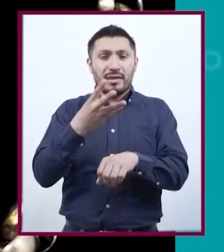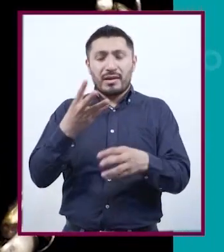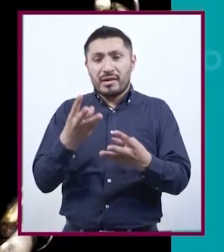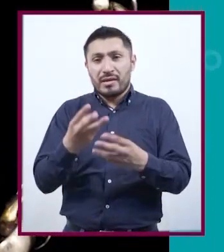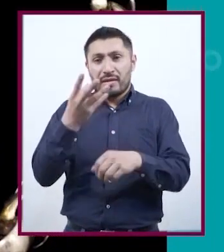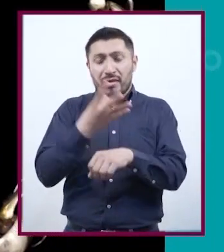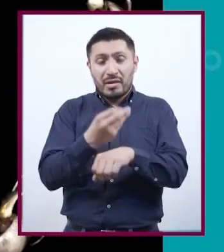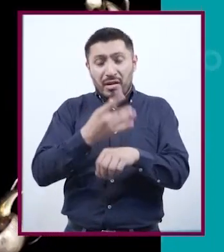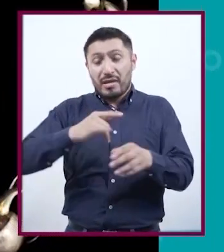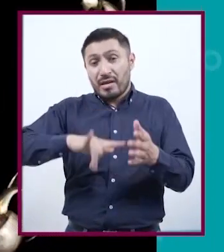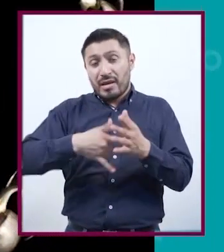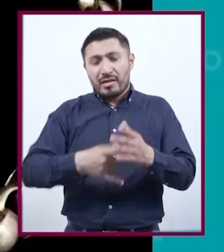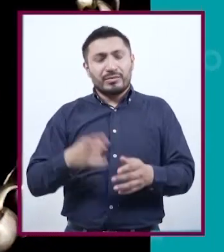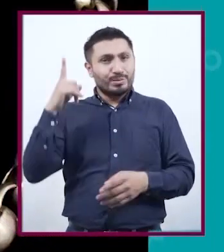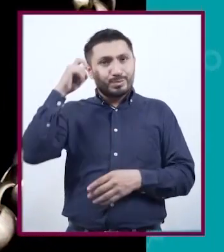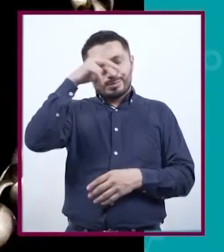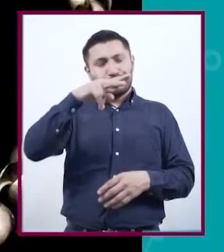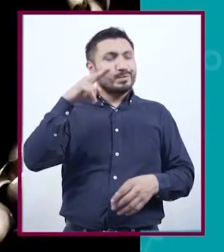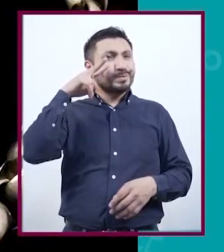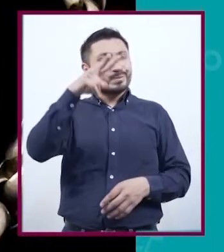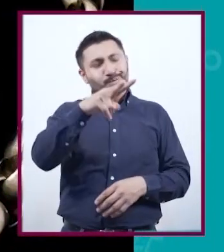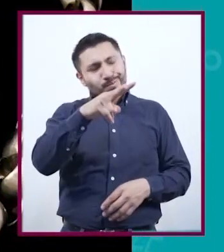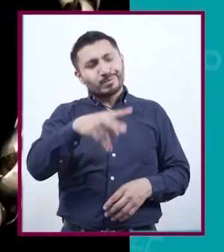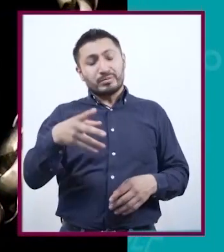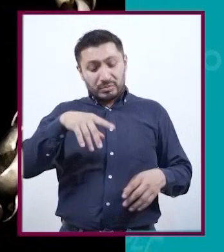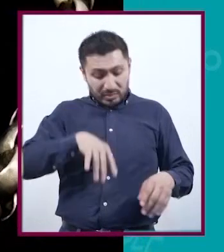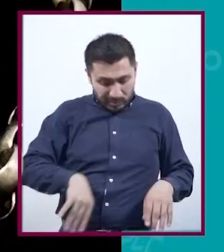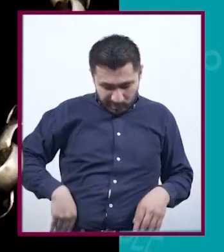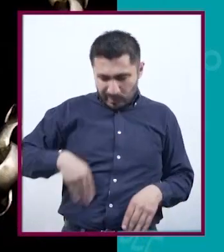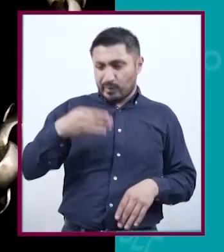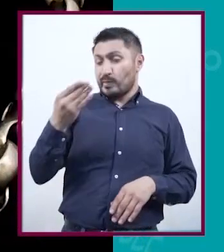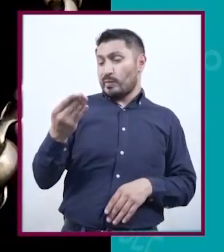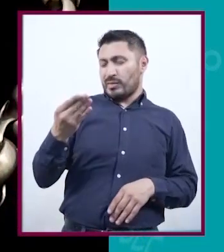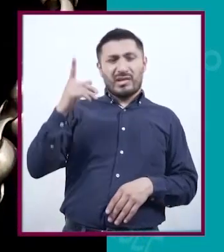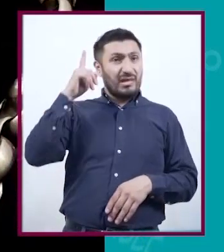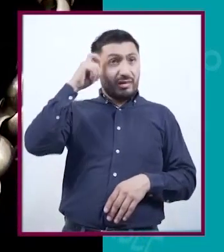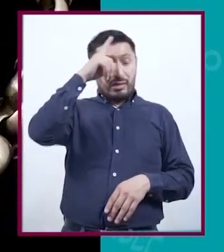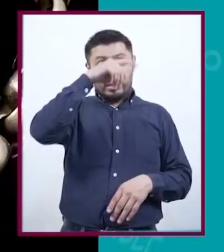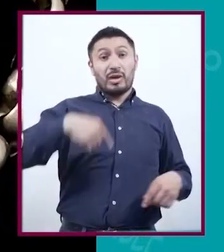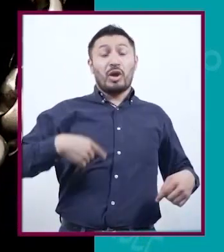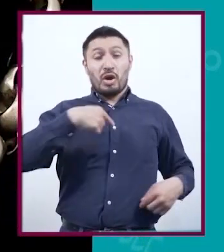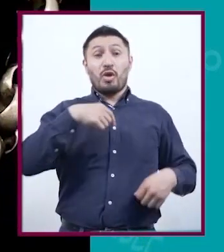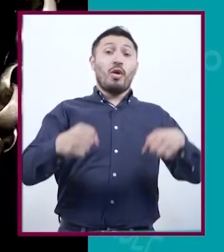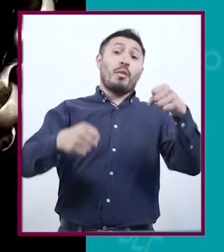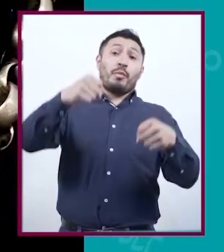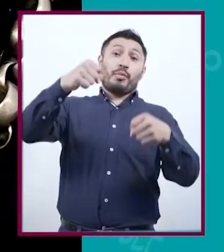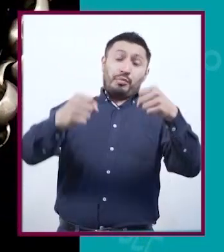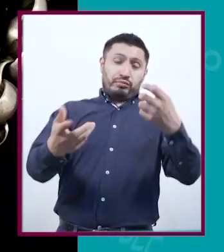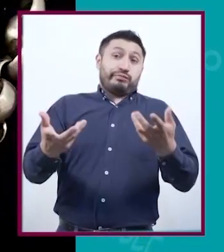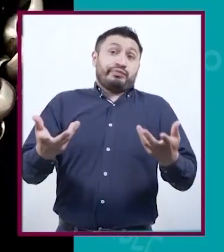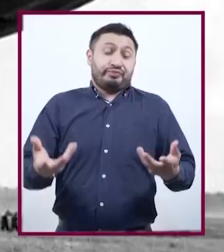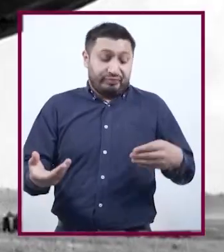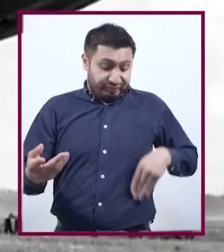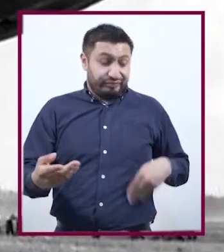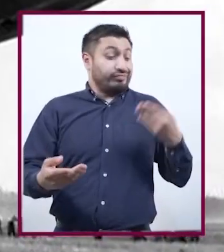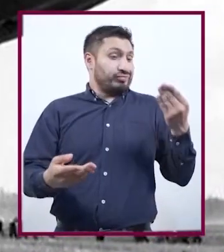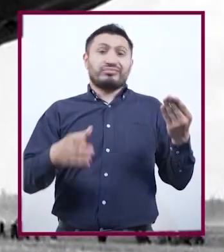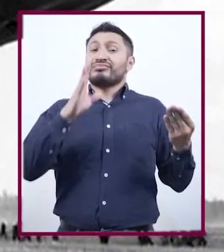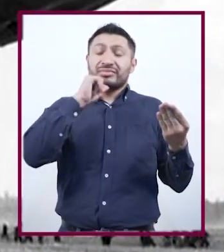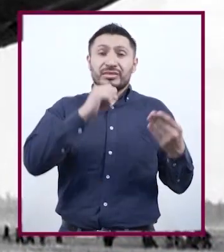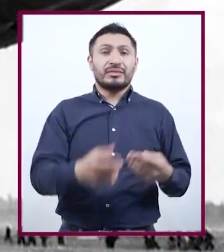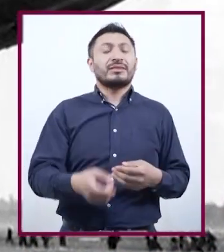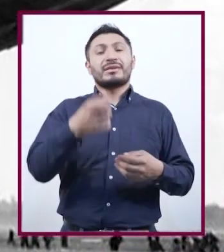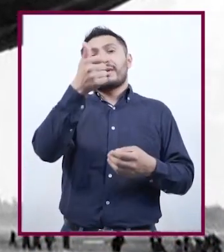lo complicado que le resultaba mirar la hora en los relojes de bolsillo mientras volaba sus dirigibles. Fue así como